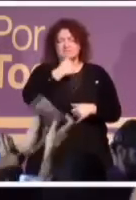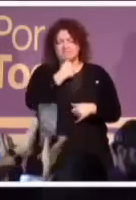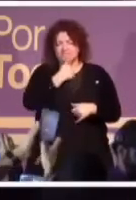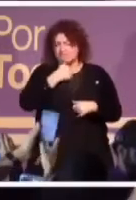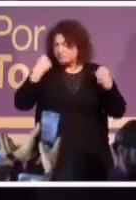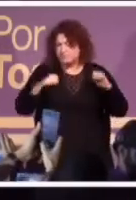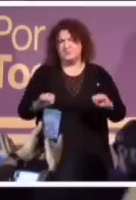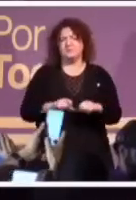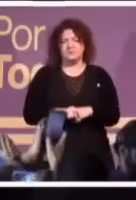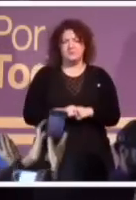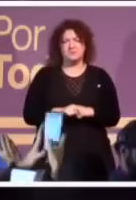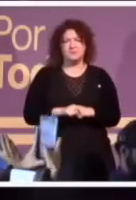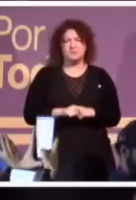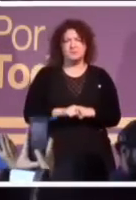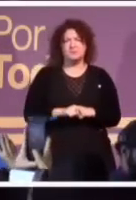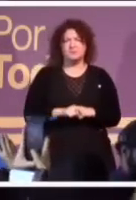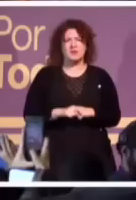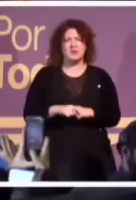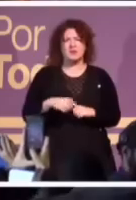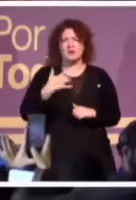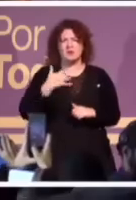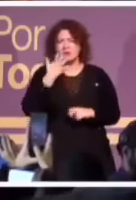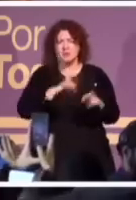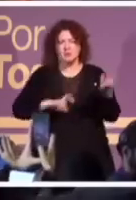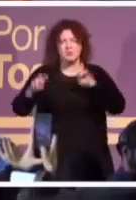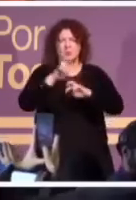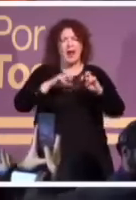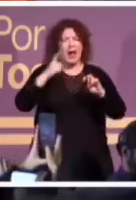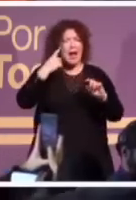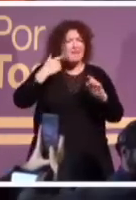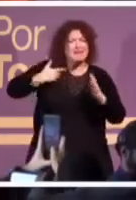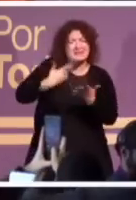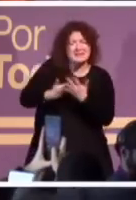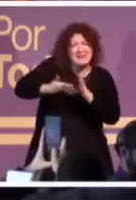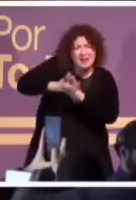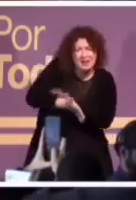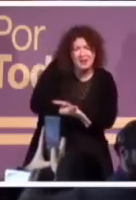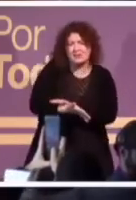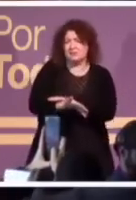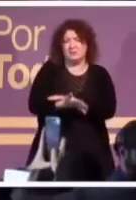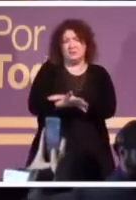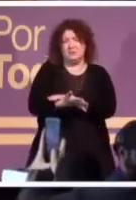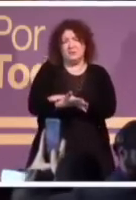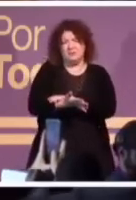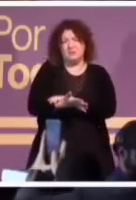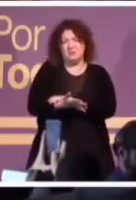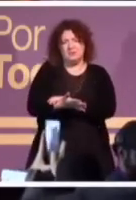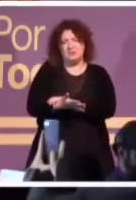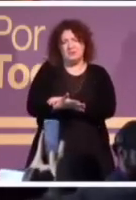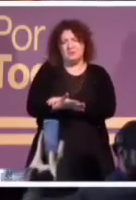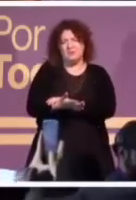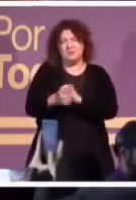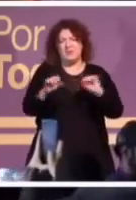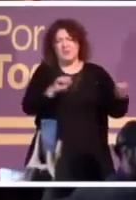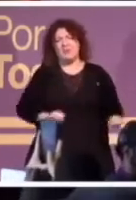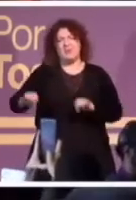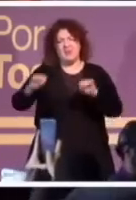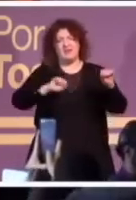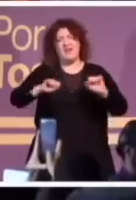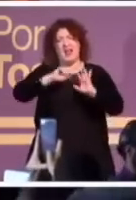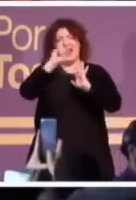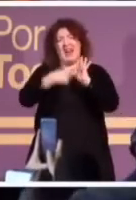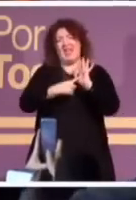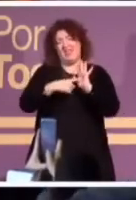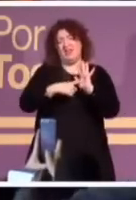las veces que hemos buscado los argumentos que nadie quería escuchar para defender la solidez de la ley solo sí es